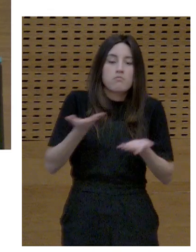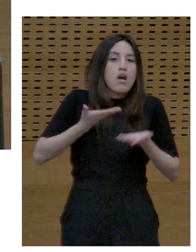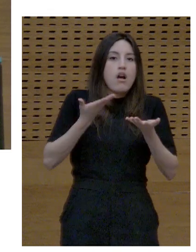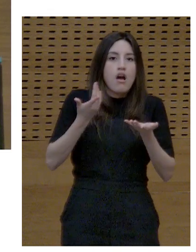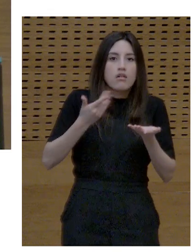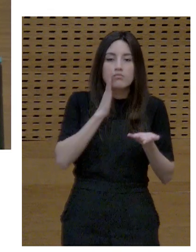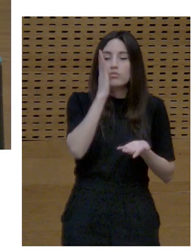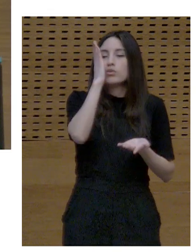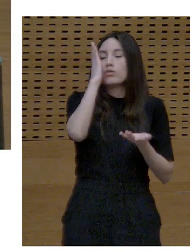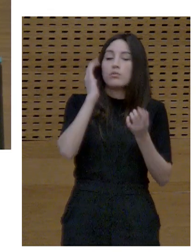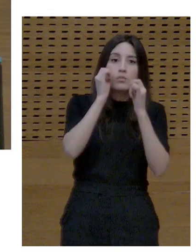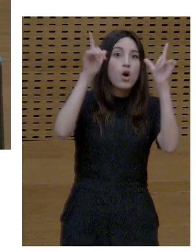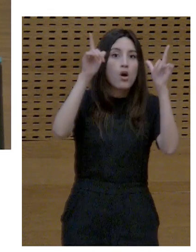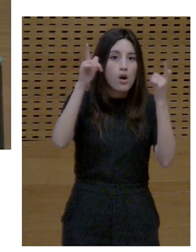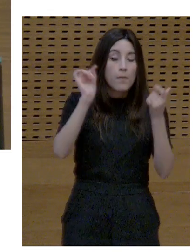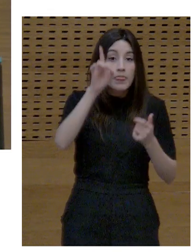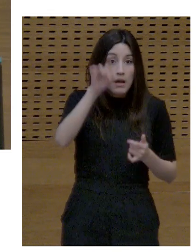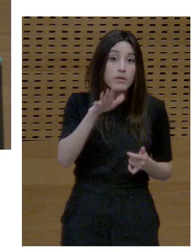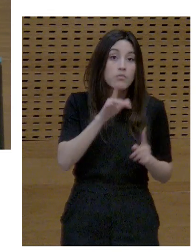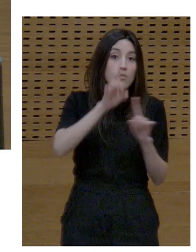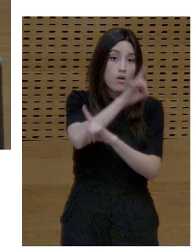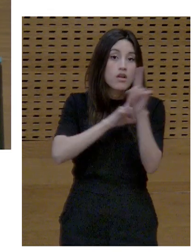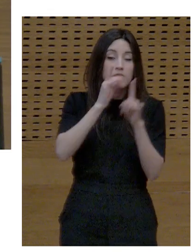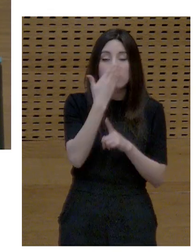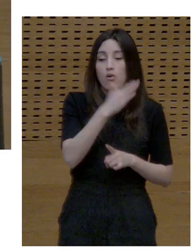ser el trastorno de conducta de sueño REM, que son estos